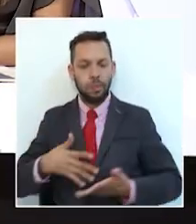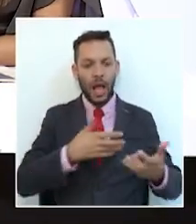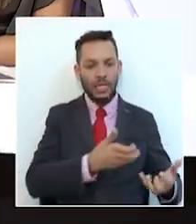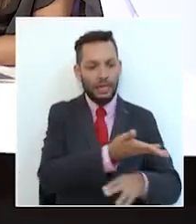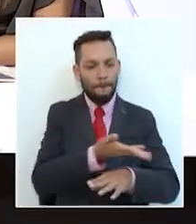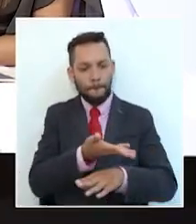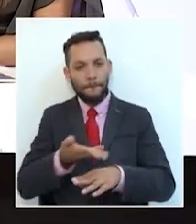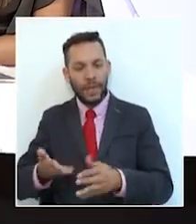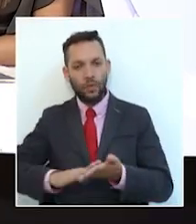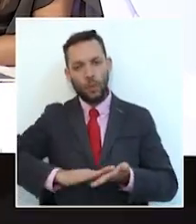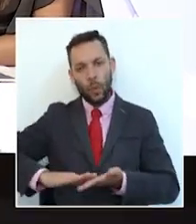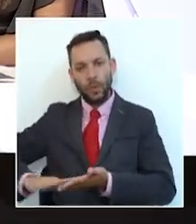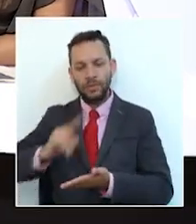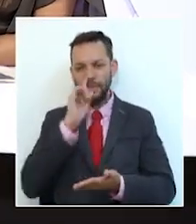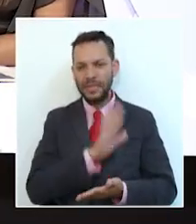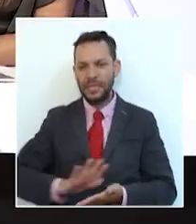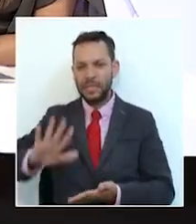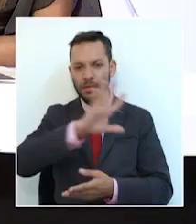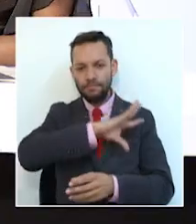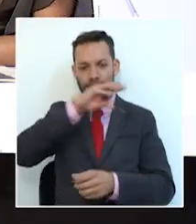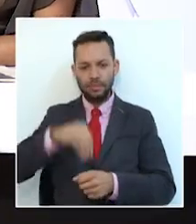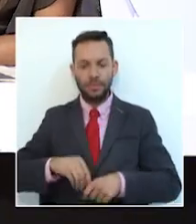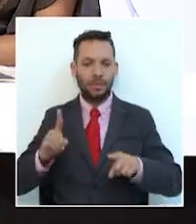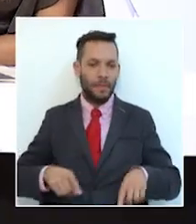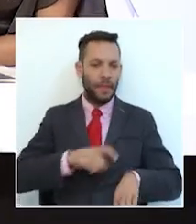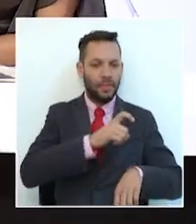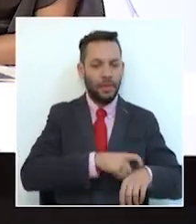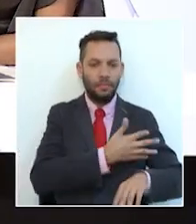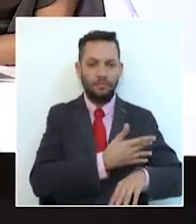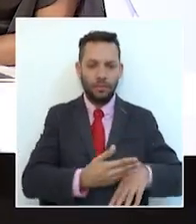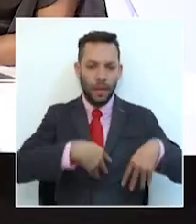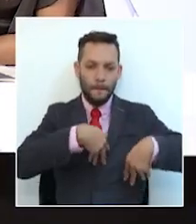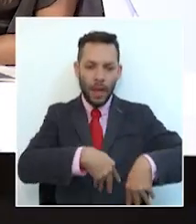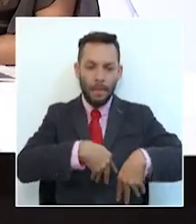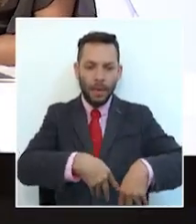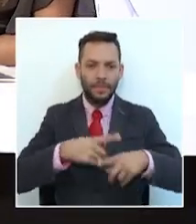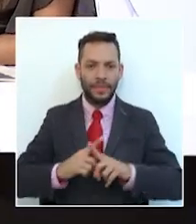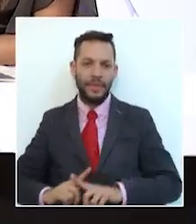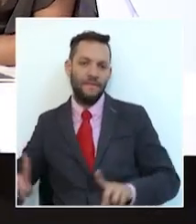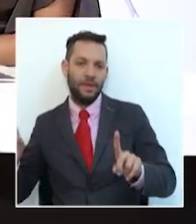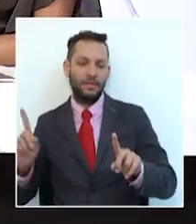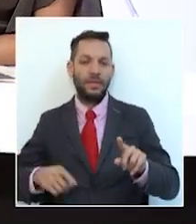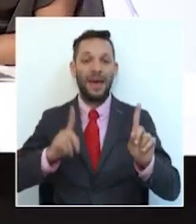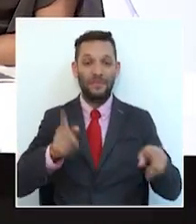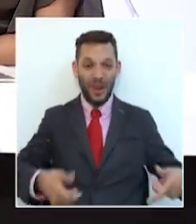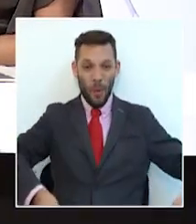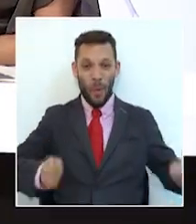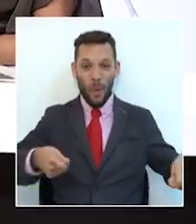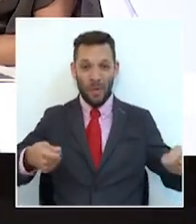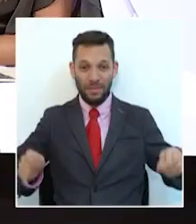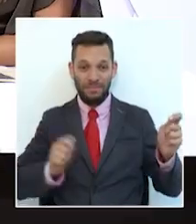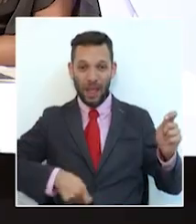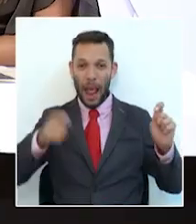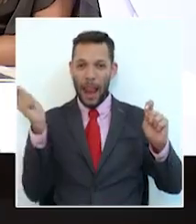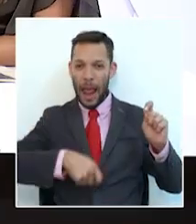diferentes situaciones al gobierno nacional, pero también ha sido el momento para hacer movilizaciones de una forma diferente. Los cacerolazos que se han podido también evidenciar